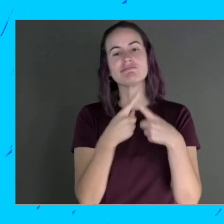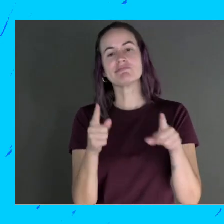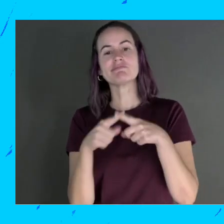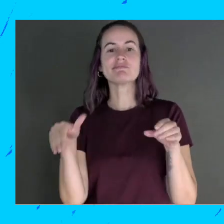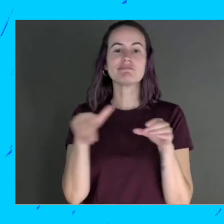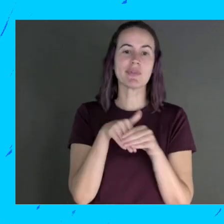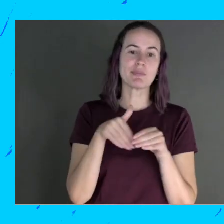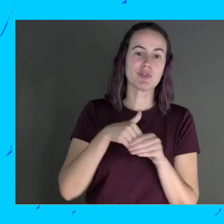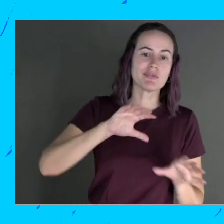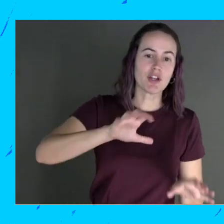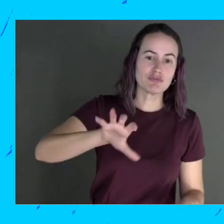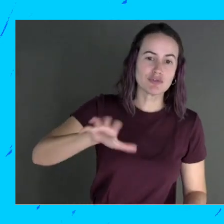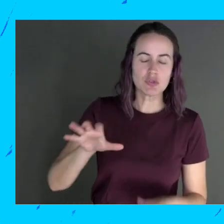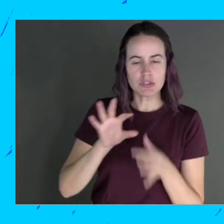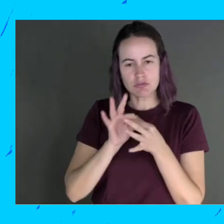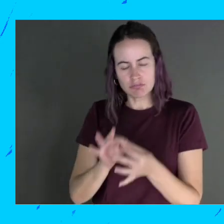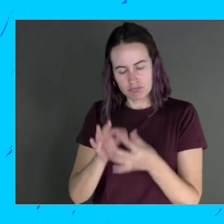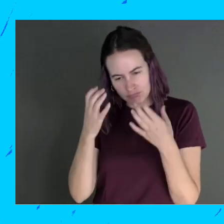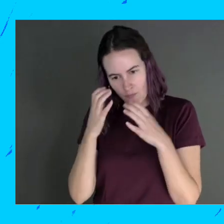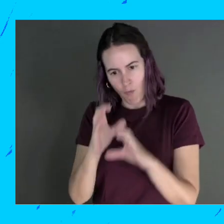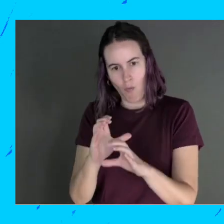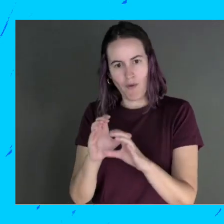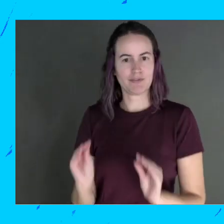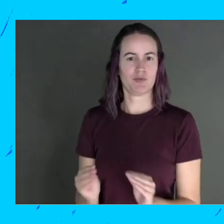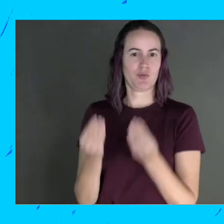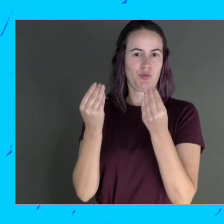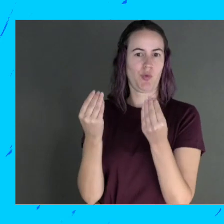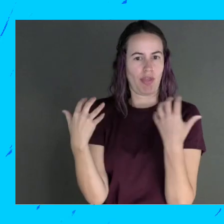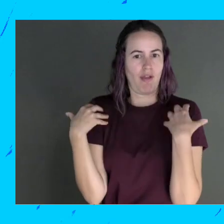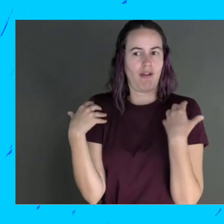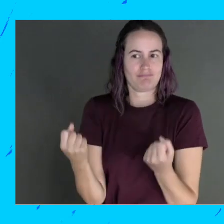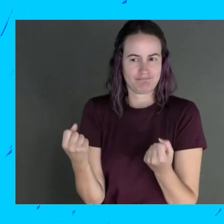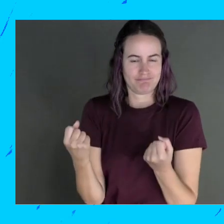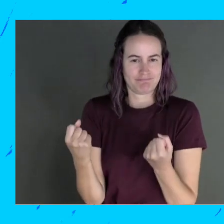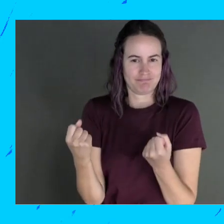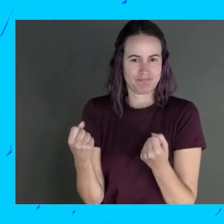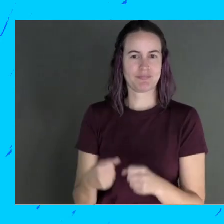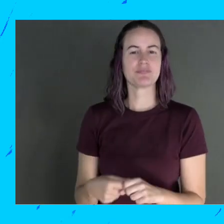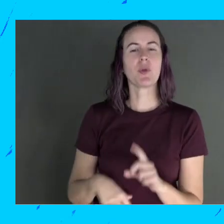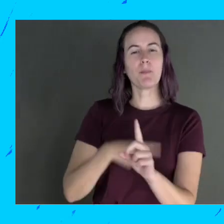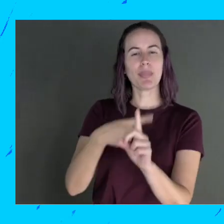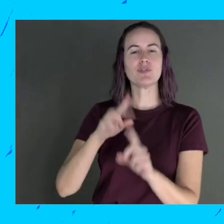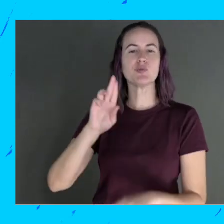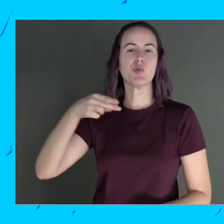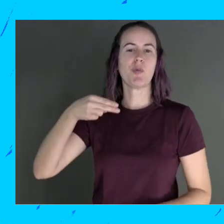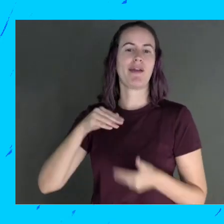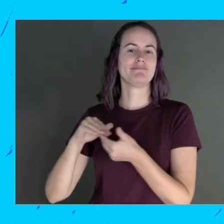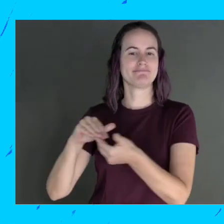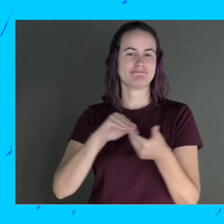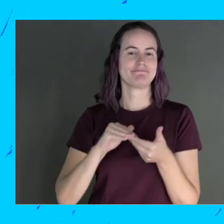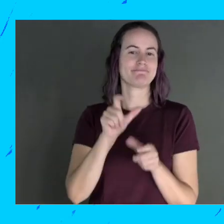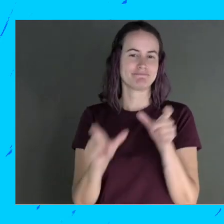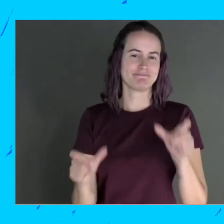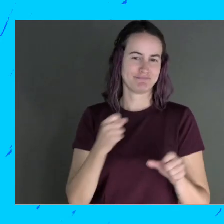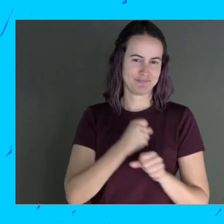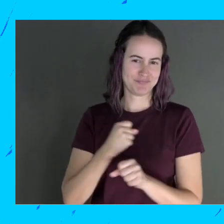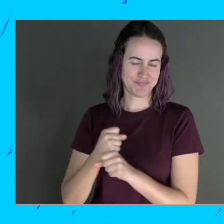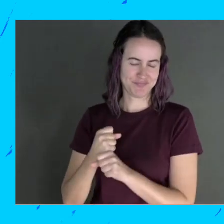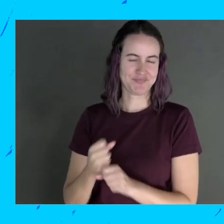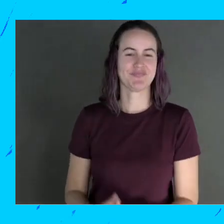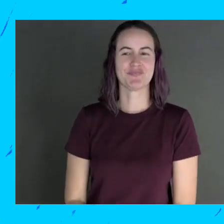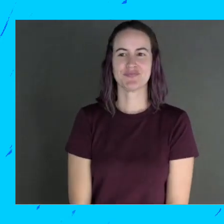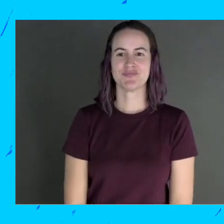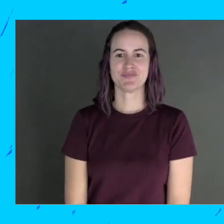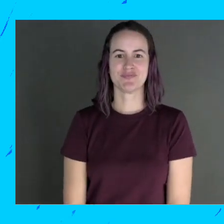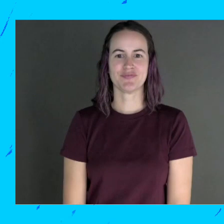los colegas que trabajan en Estados Unidos, además de algunos colegas de agencias de la ONU. Hola,